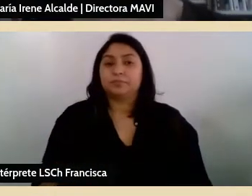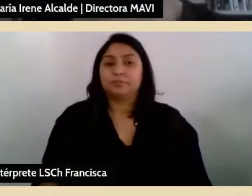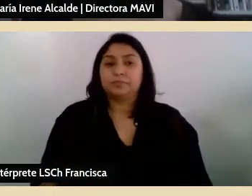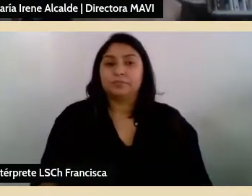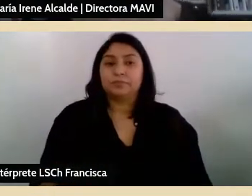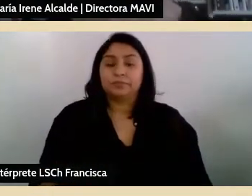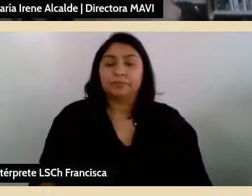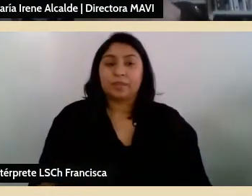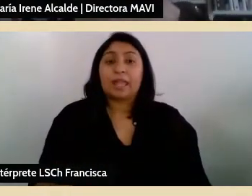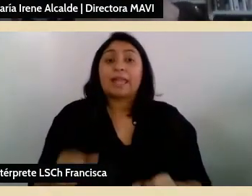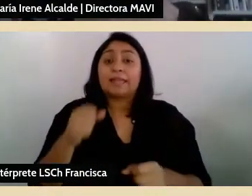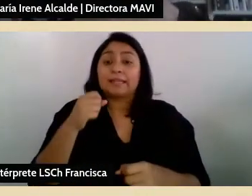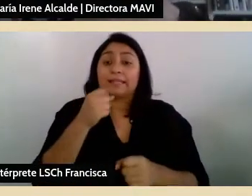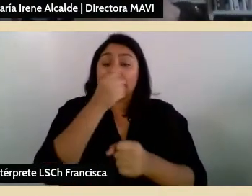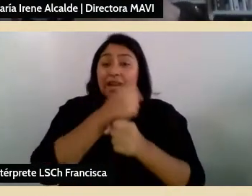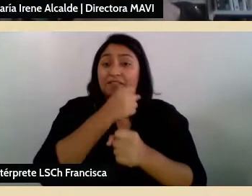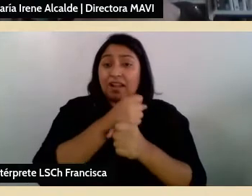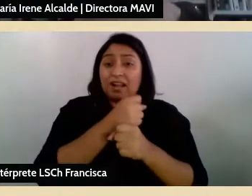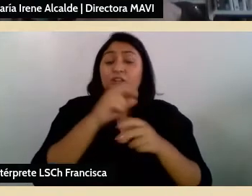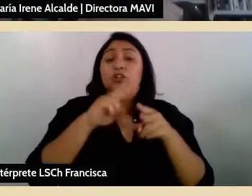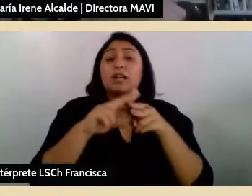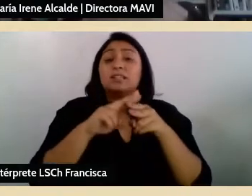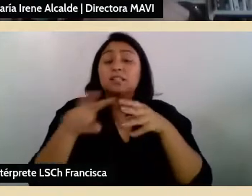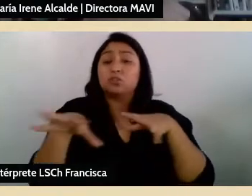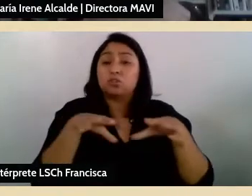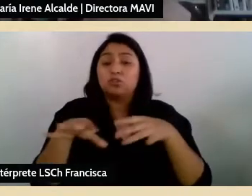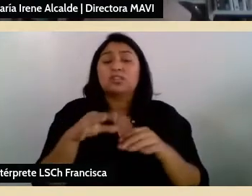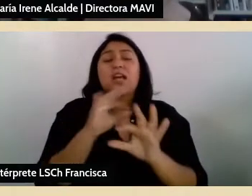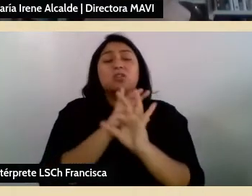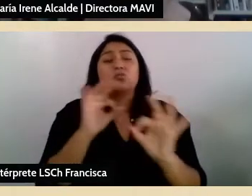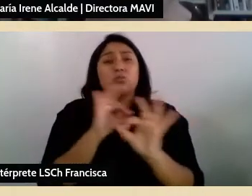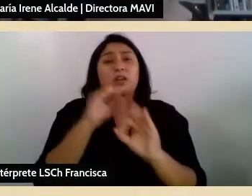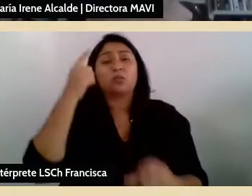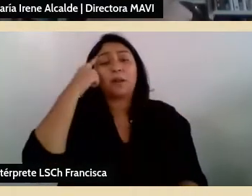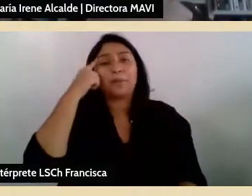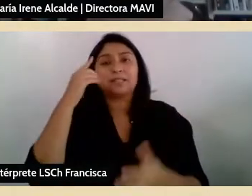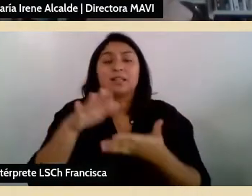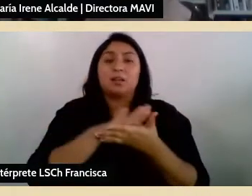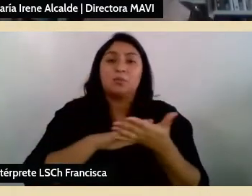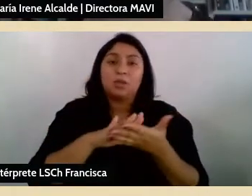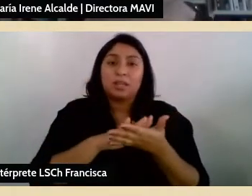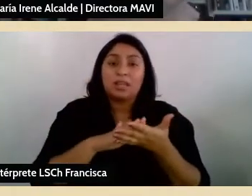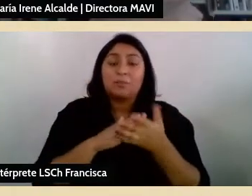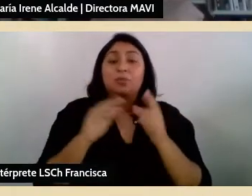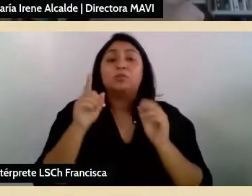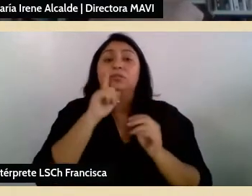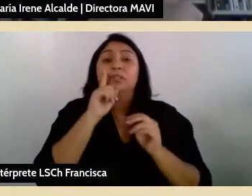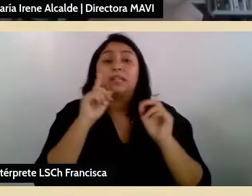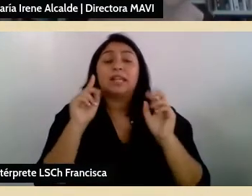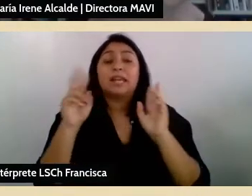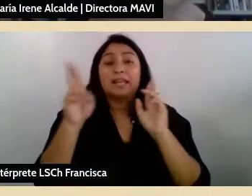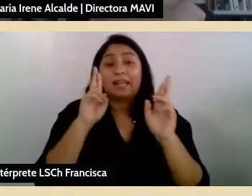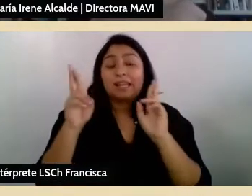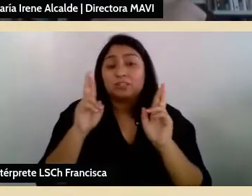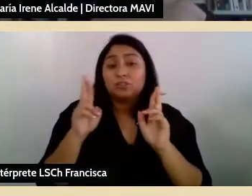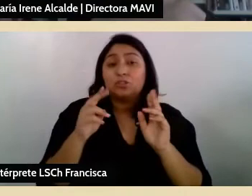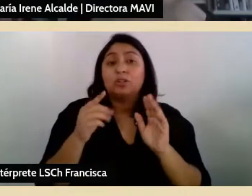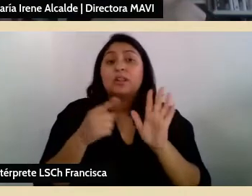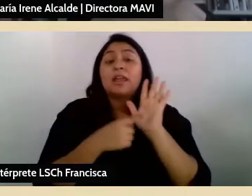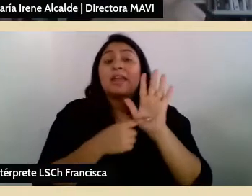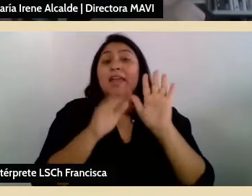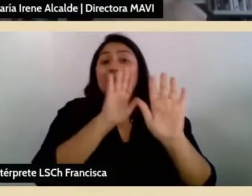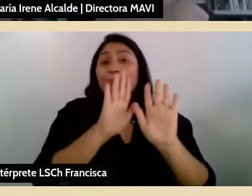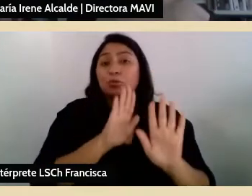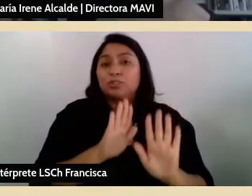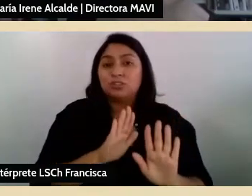que nunca pensamos que íbamos a hacer, que tiene que ver con la exposición de la Paula también. Yo digo la Paula porque la Paula fue la gran artífice,